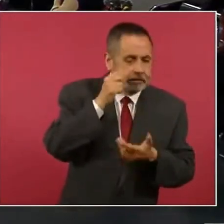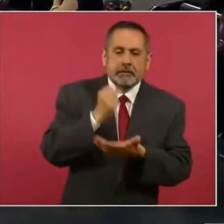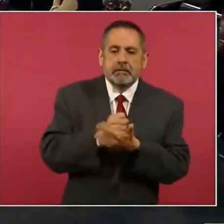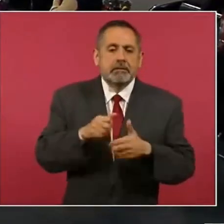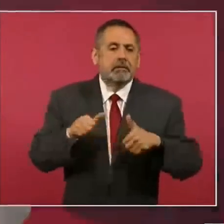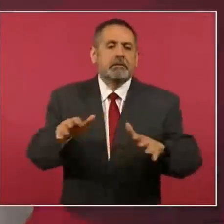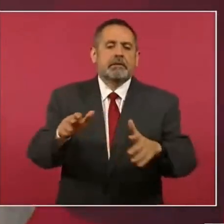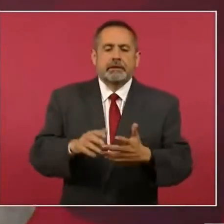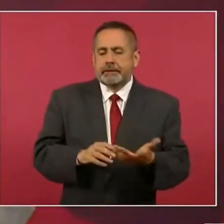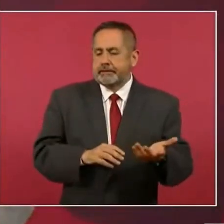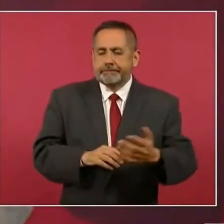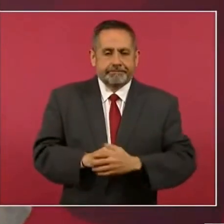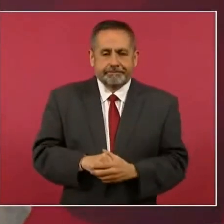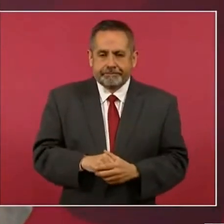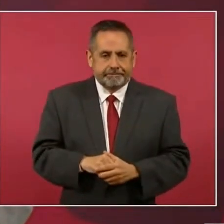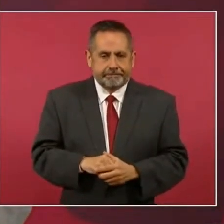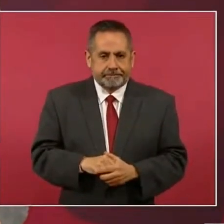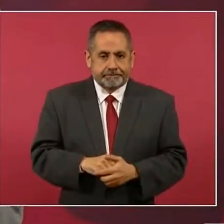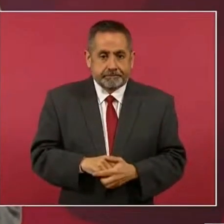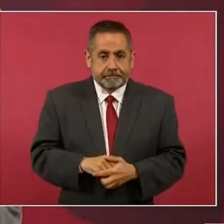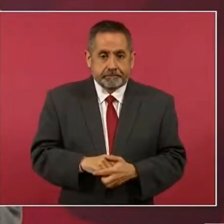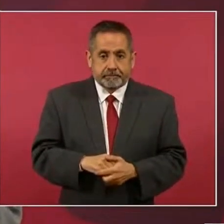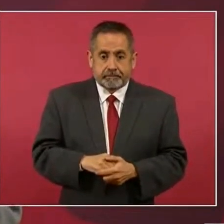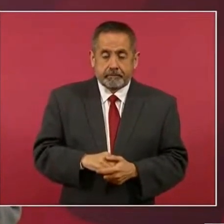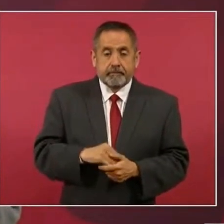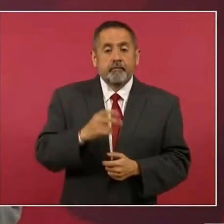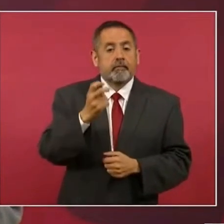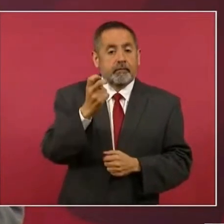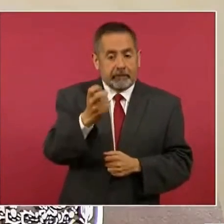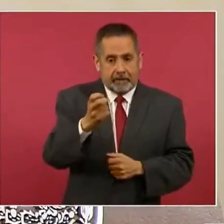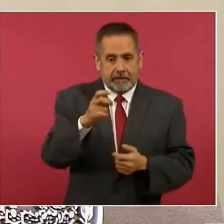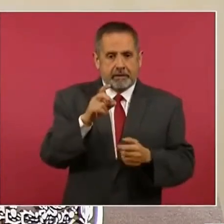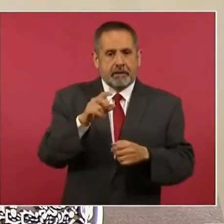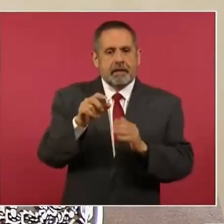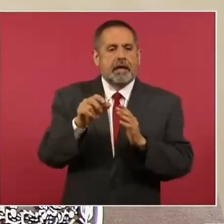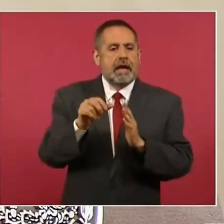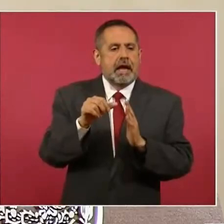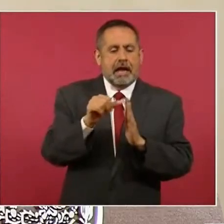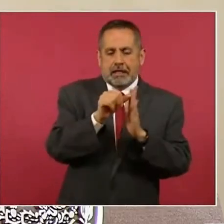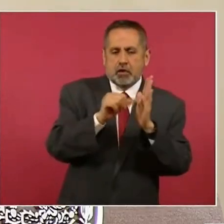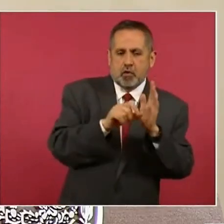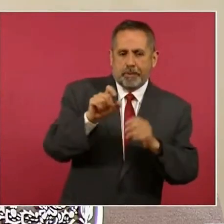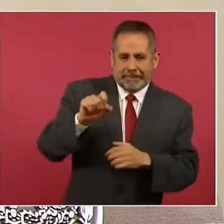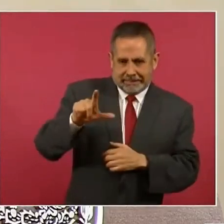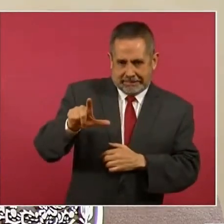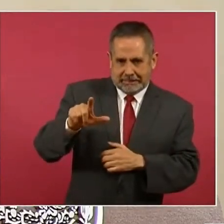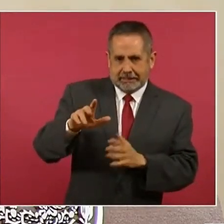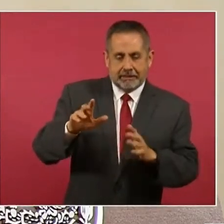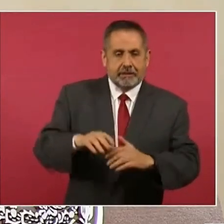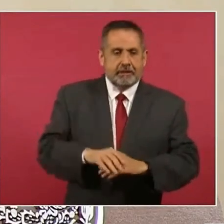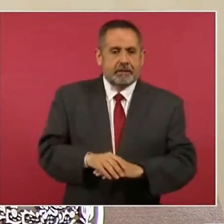con esa maniobra. Bueno, eso es el 27, ¿sí?